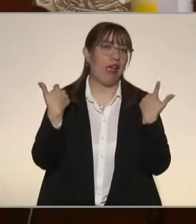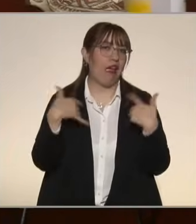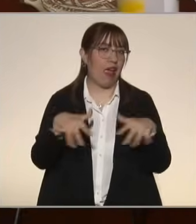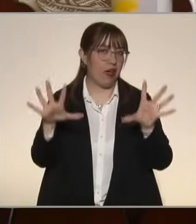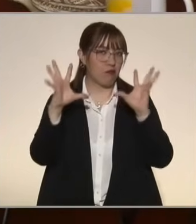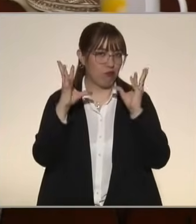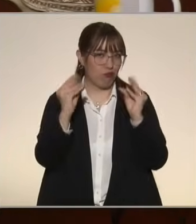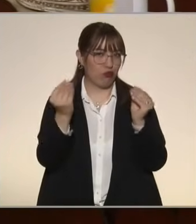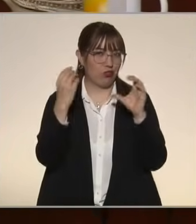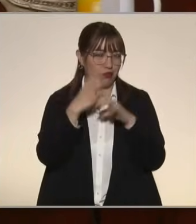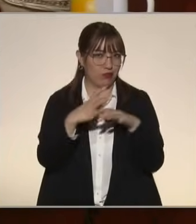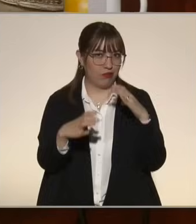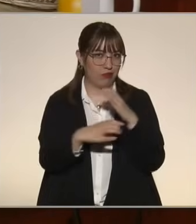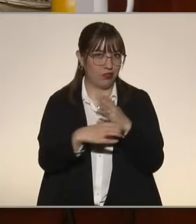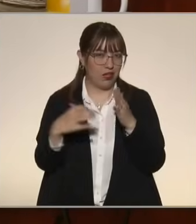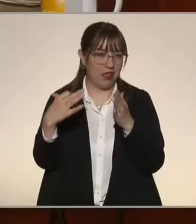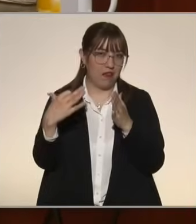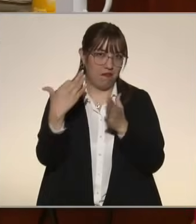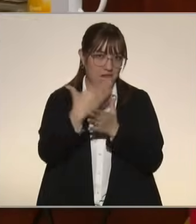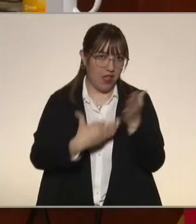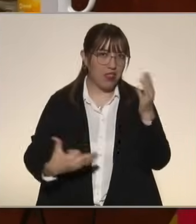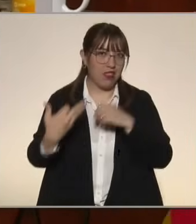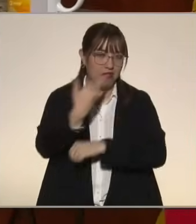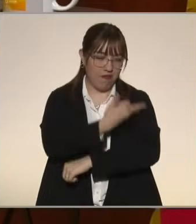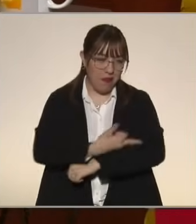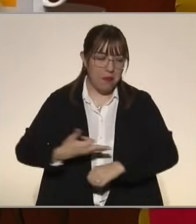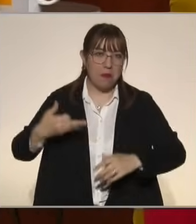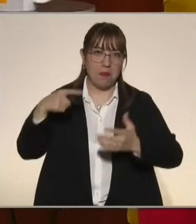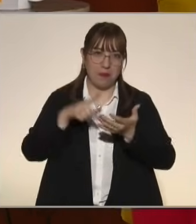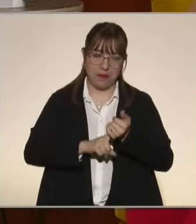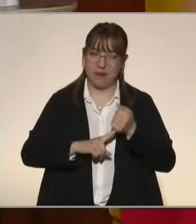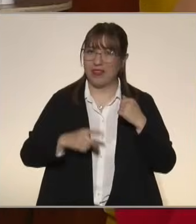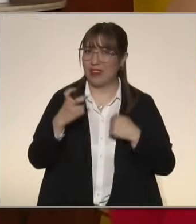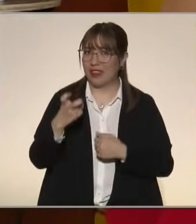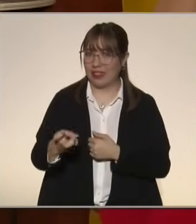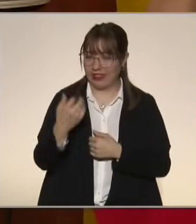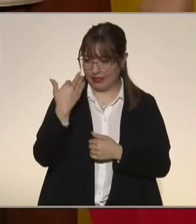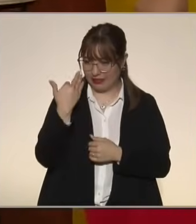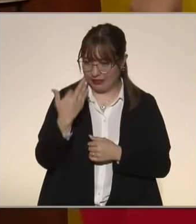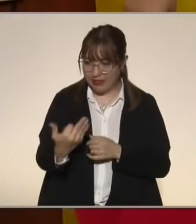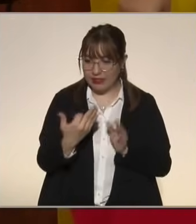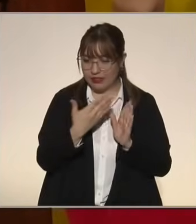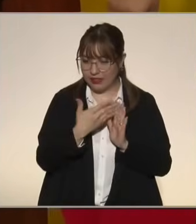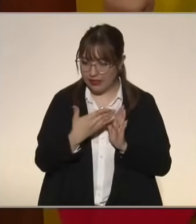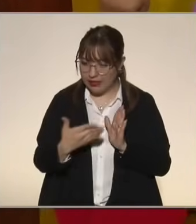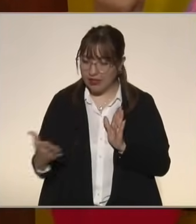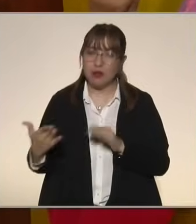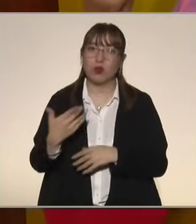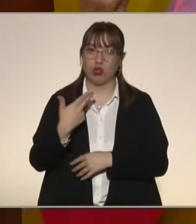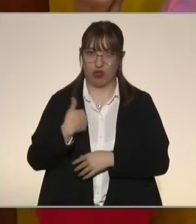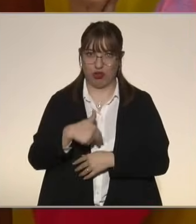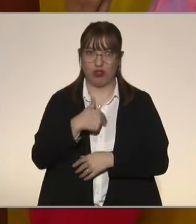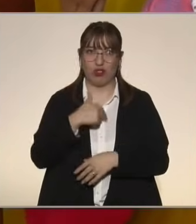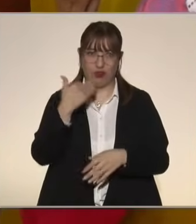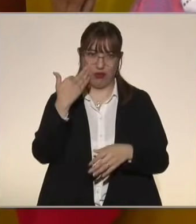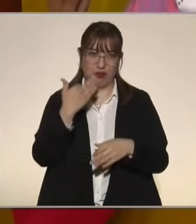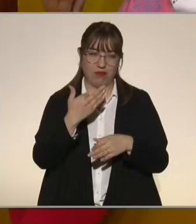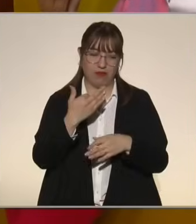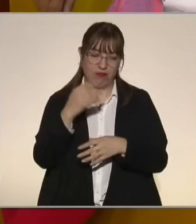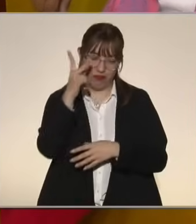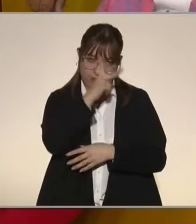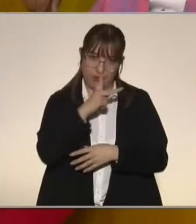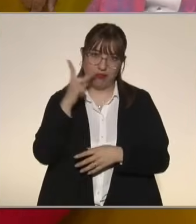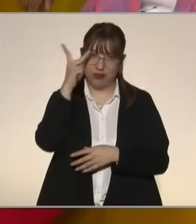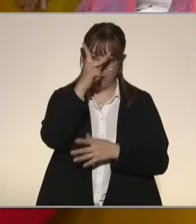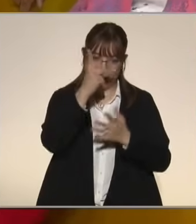muchos pleitos, ¿no? También hay mucho, es justo una época en la que nosotros que nos dedicamos a la psicoterapia sabemos